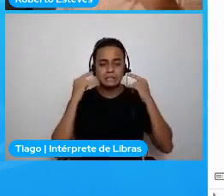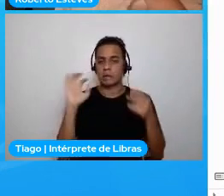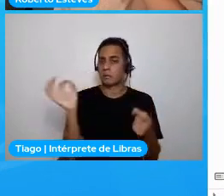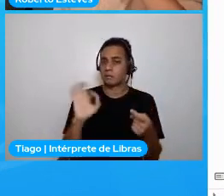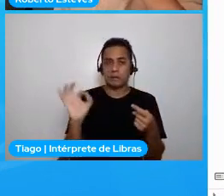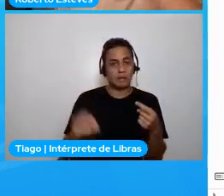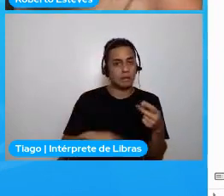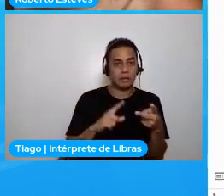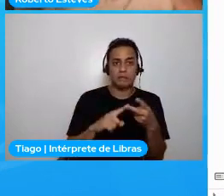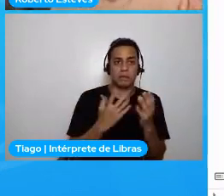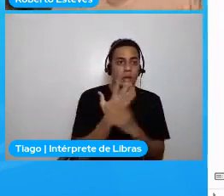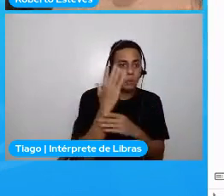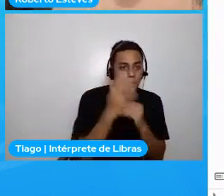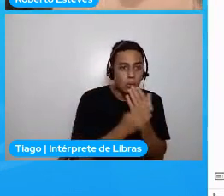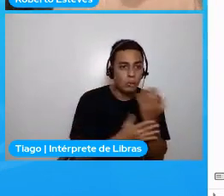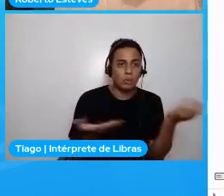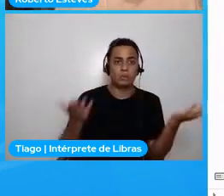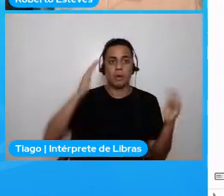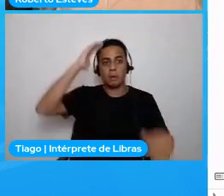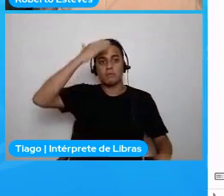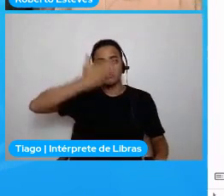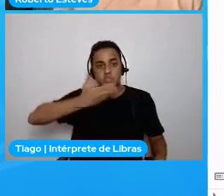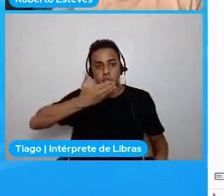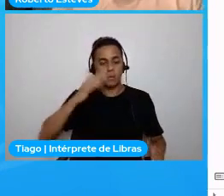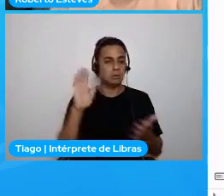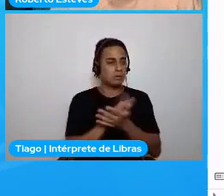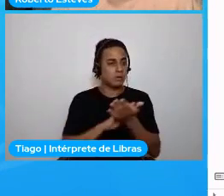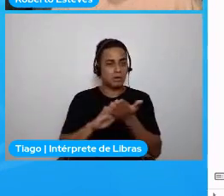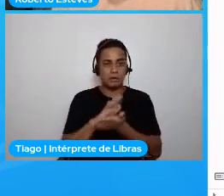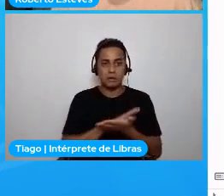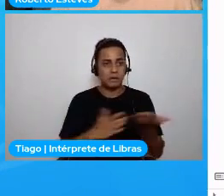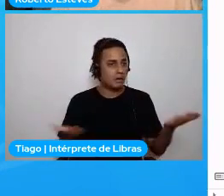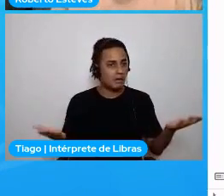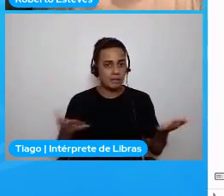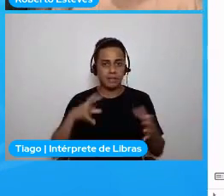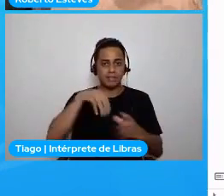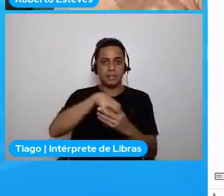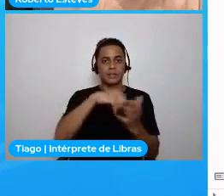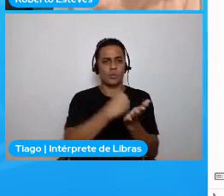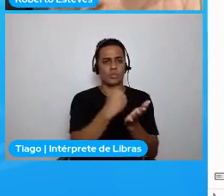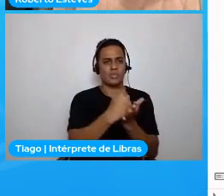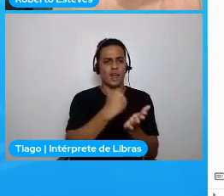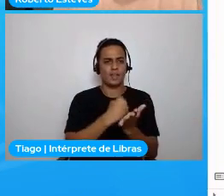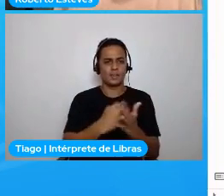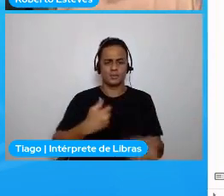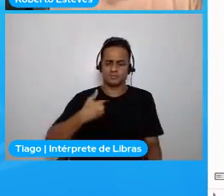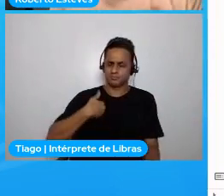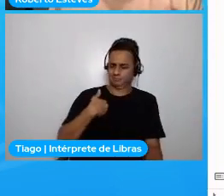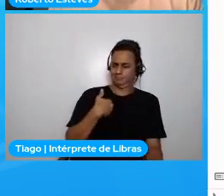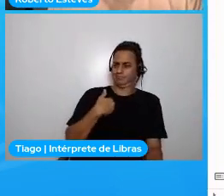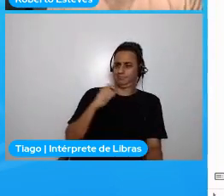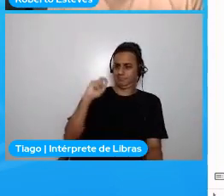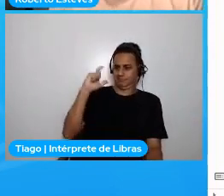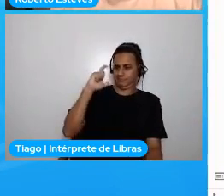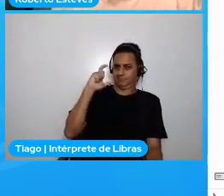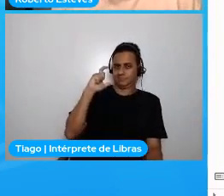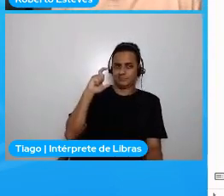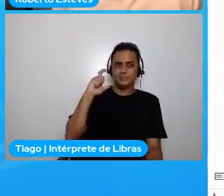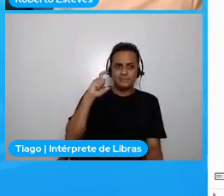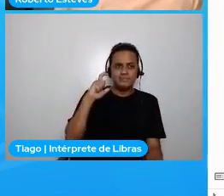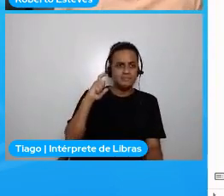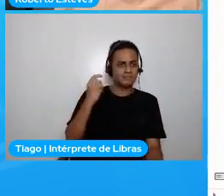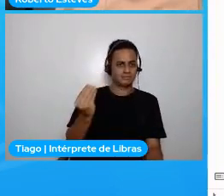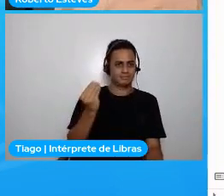guantes, visores de protección, como objeto de los contratos. Entonces me empieza a llamar la atención, bueno, ¿qué fue lo que